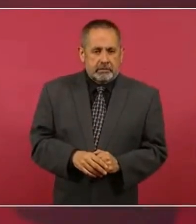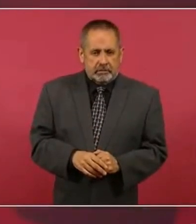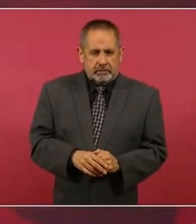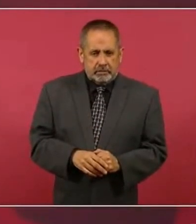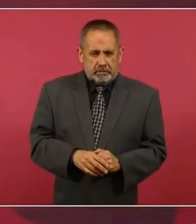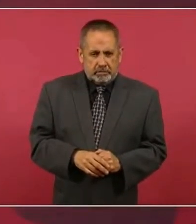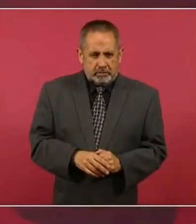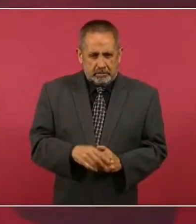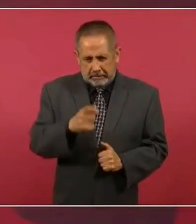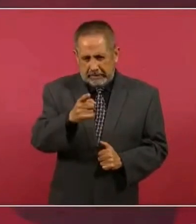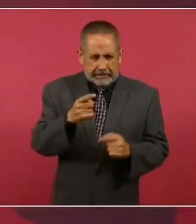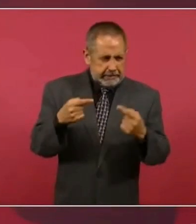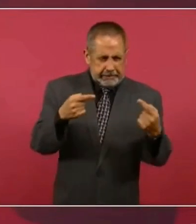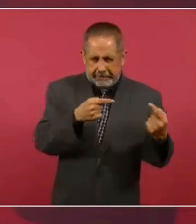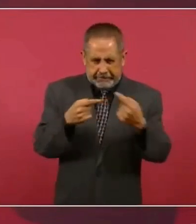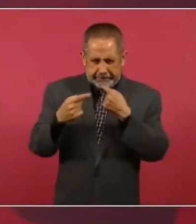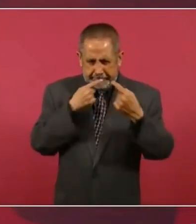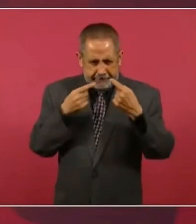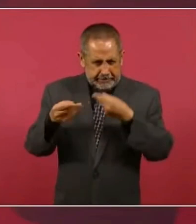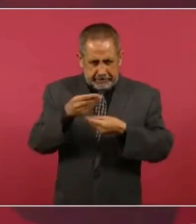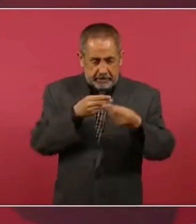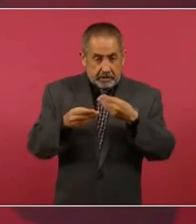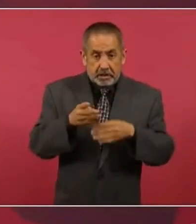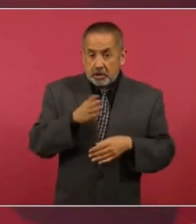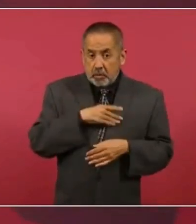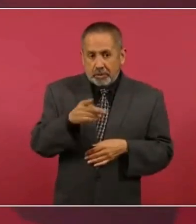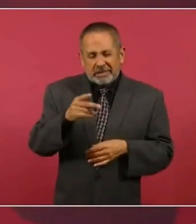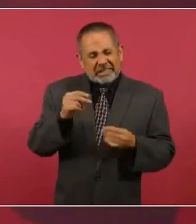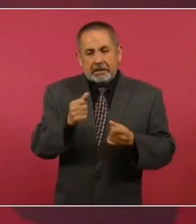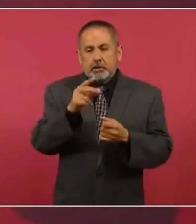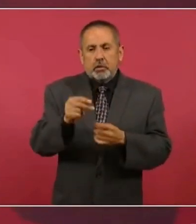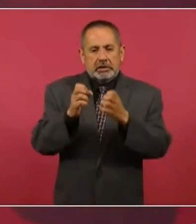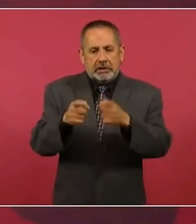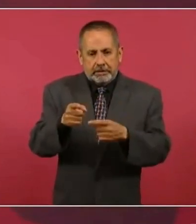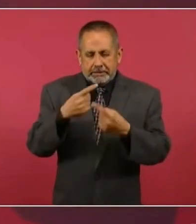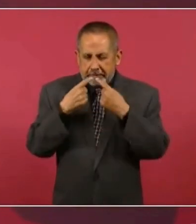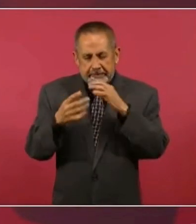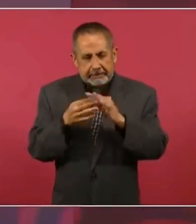cuando se genera esa polémica, que qué bueno que no estabas tú,